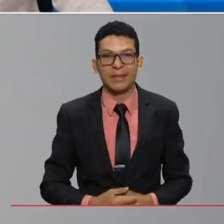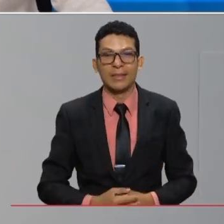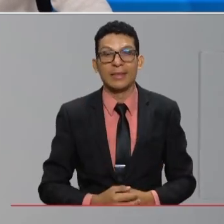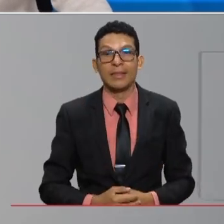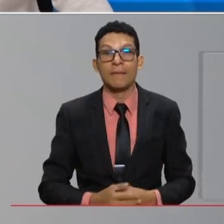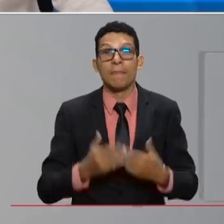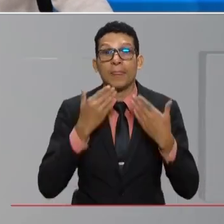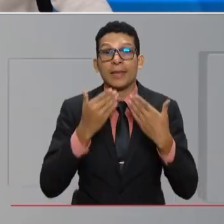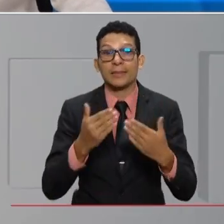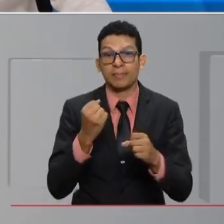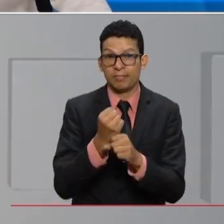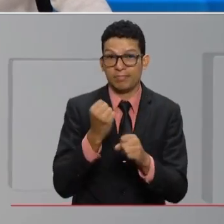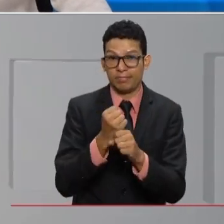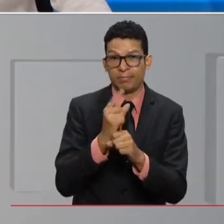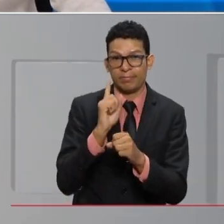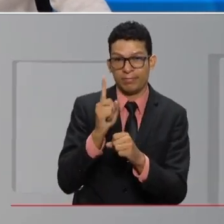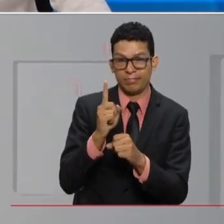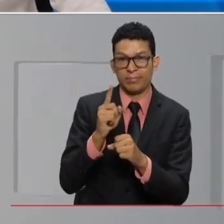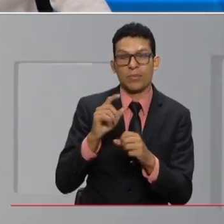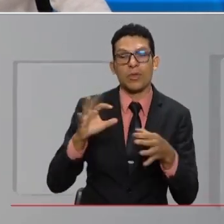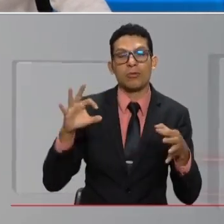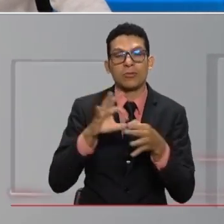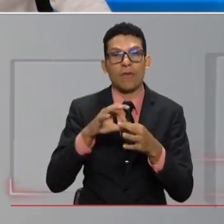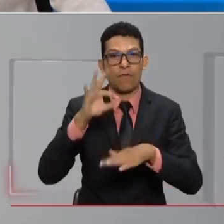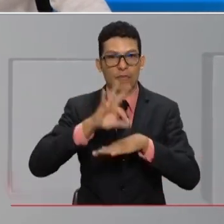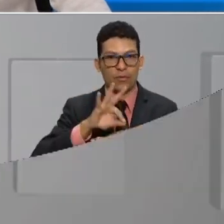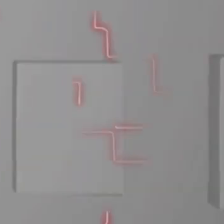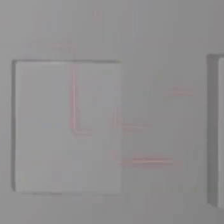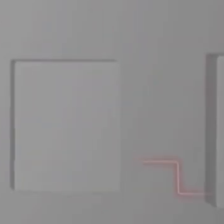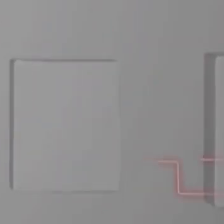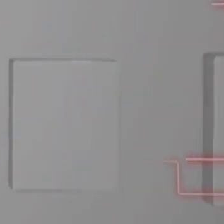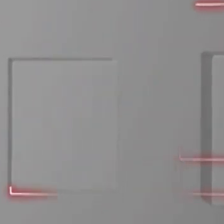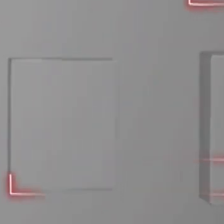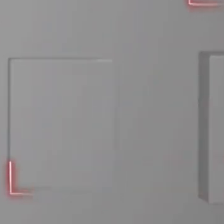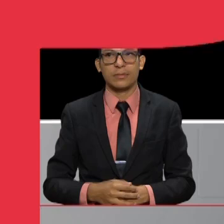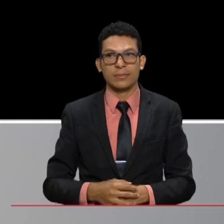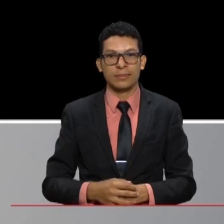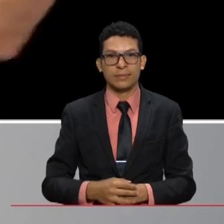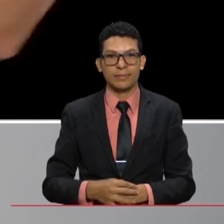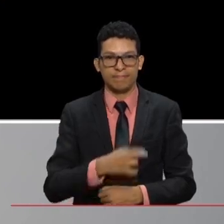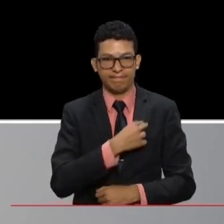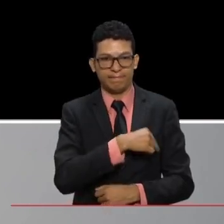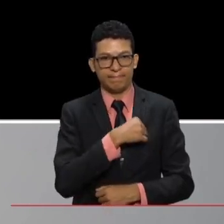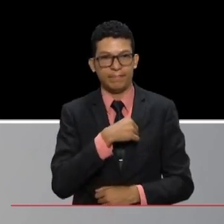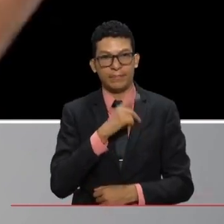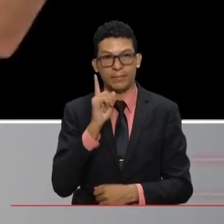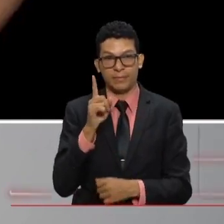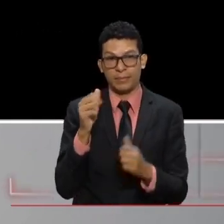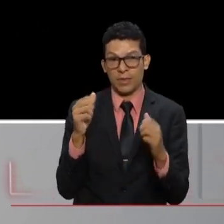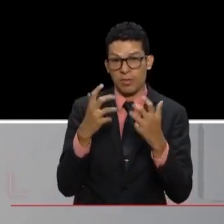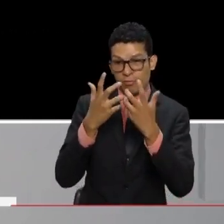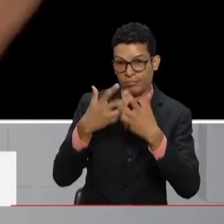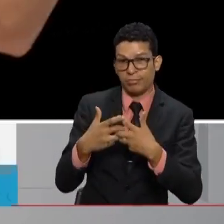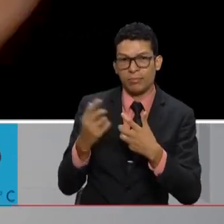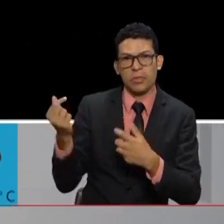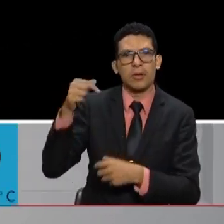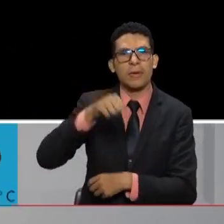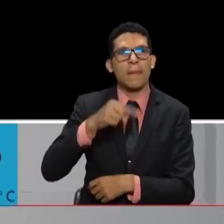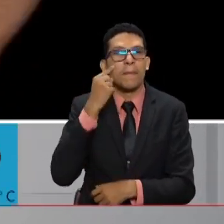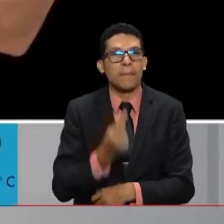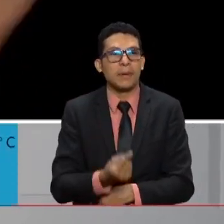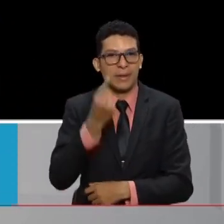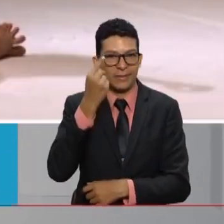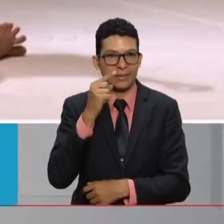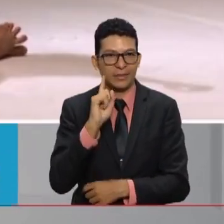Gracias al trabajo curatorial conjunto con la Fundación Suiza Pro Helvetia, importantes compañías de este país harán presencia por primera